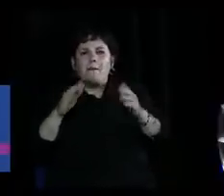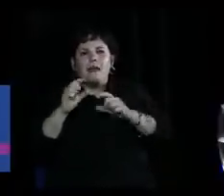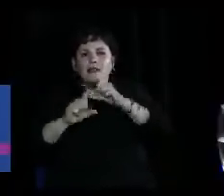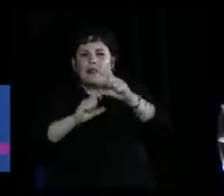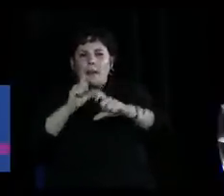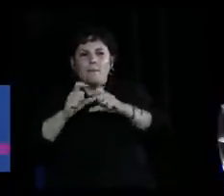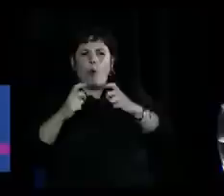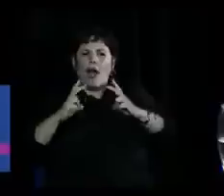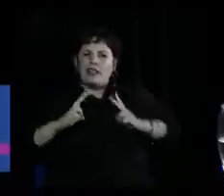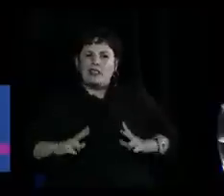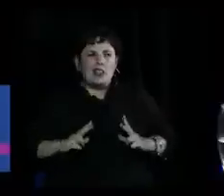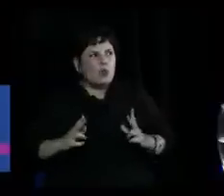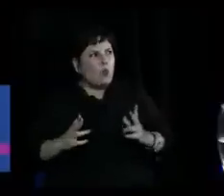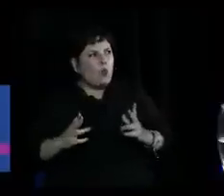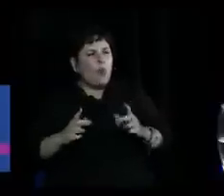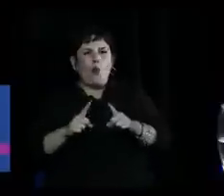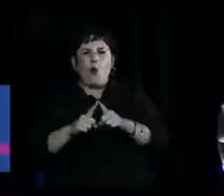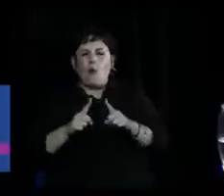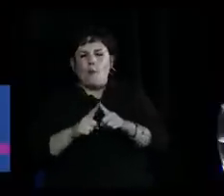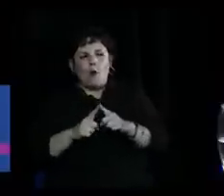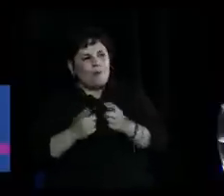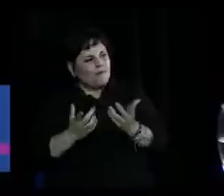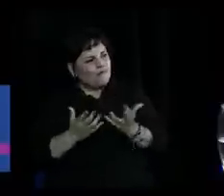una actitud